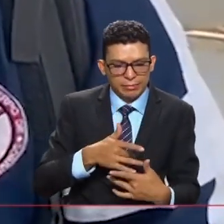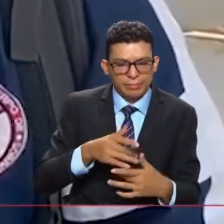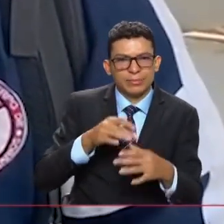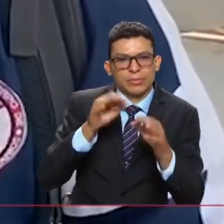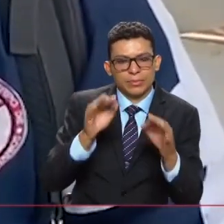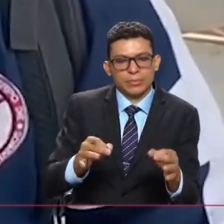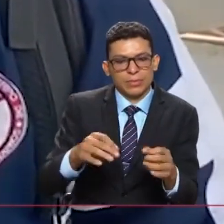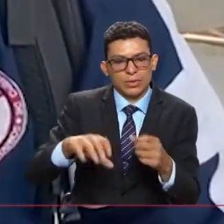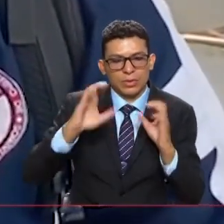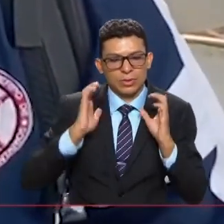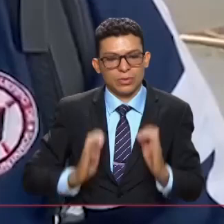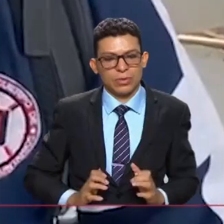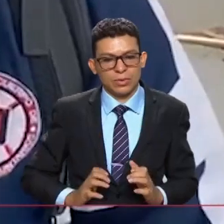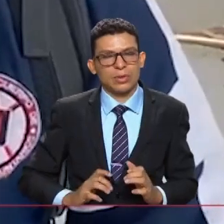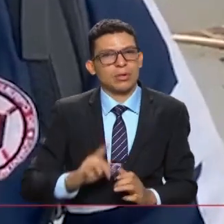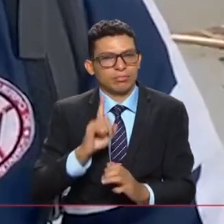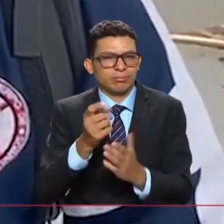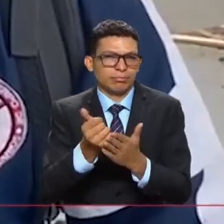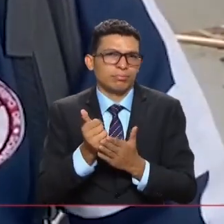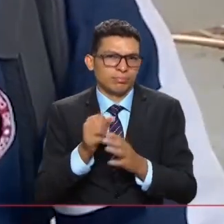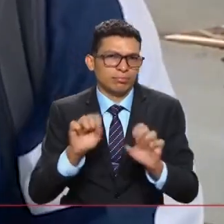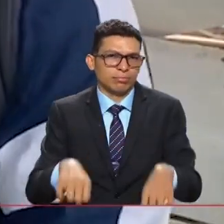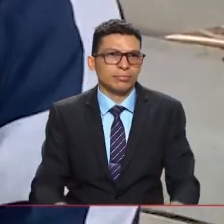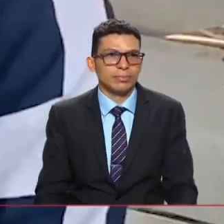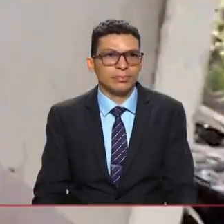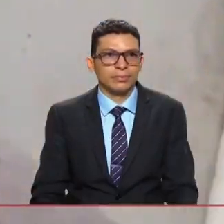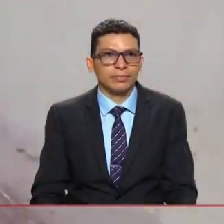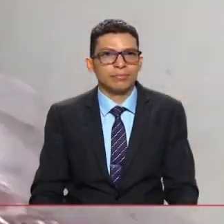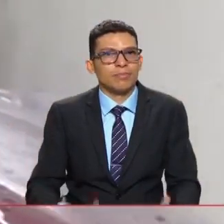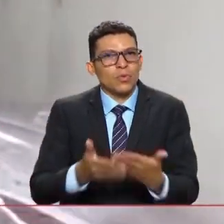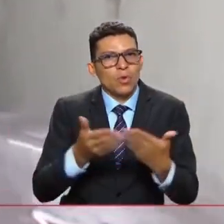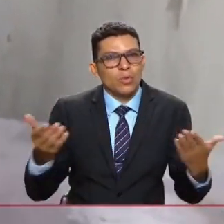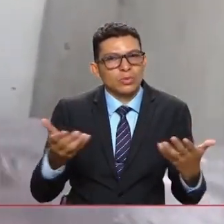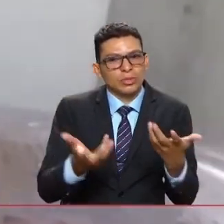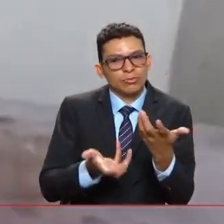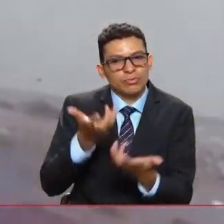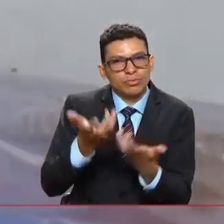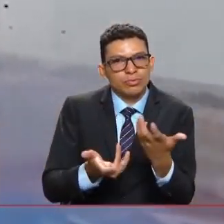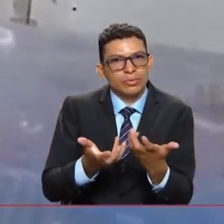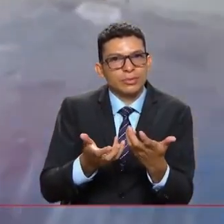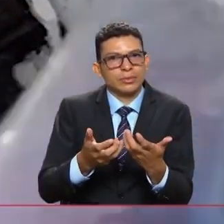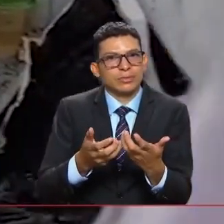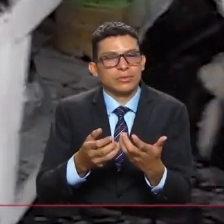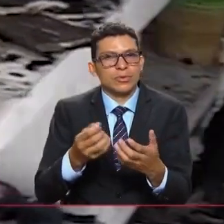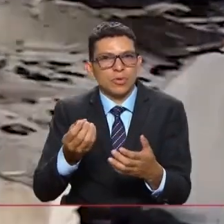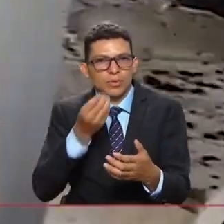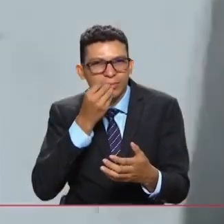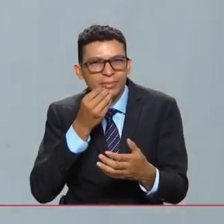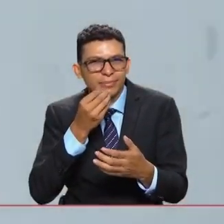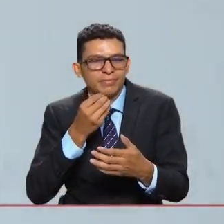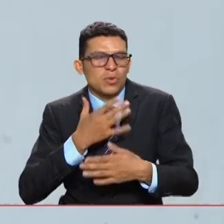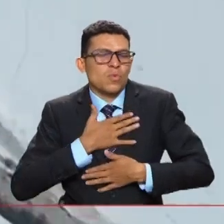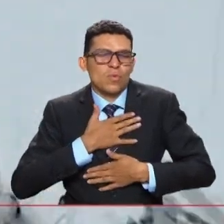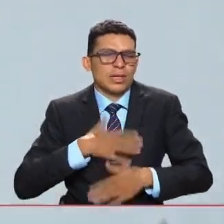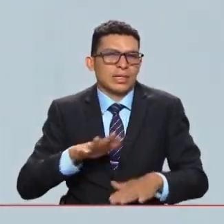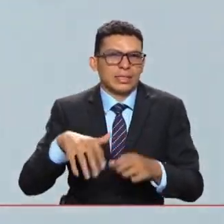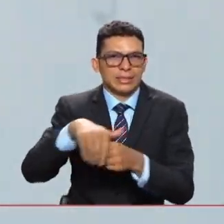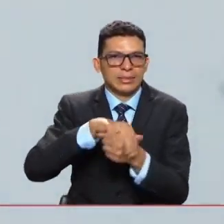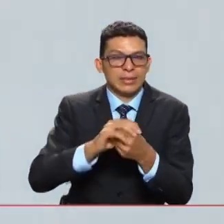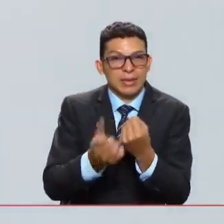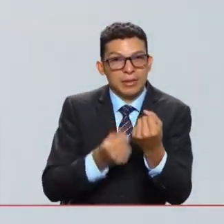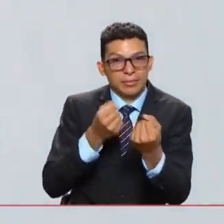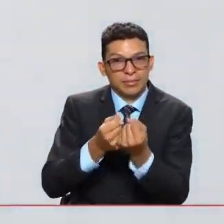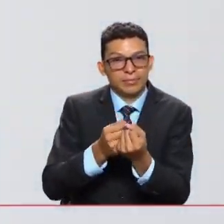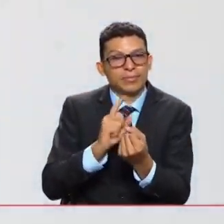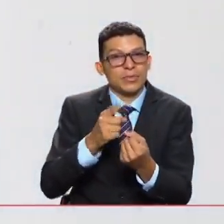también a la ciudadanía en lo que puedan ayudar. Elementos de cocina, mercado, cualquier situación, cualquier apoyo que puedan hacer